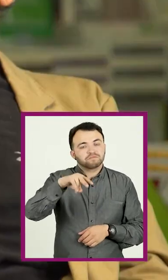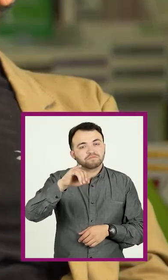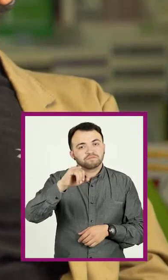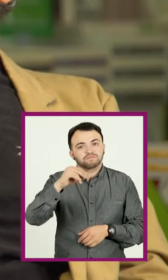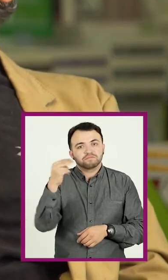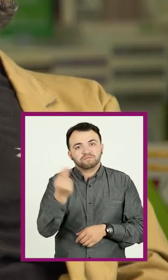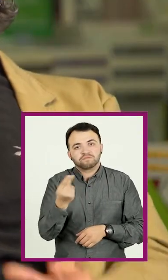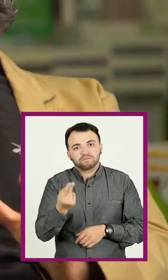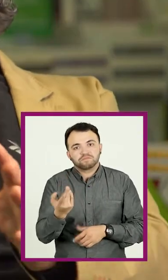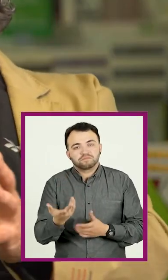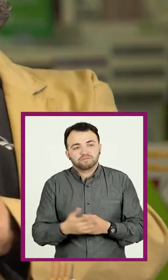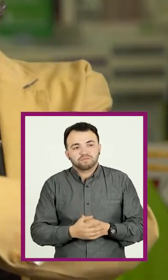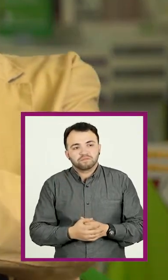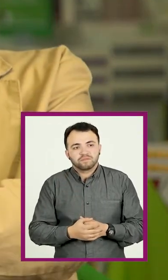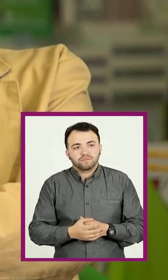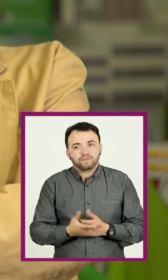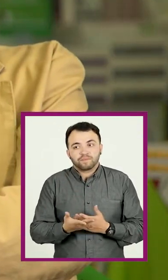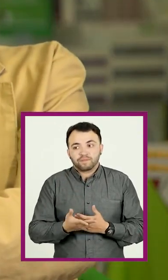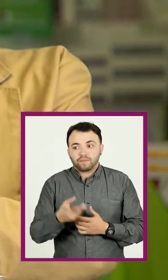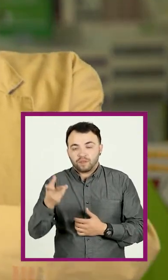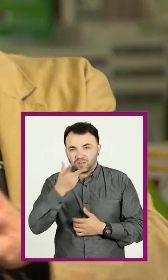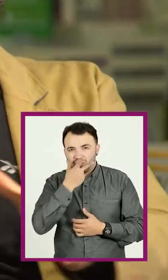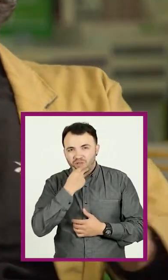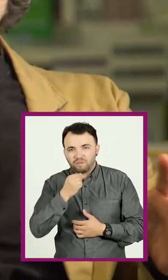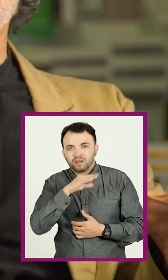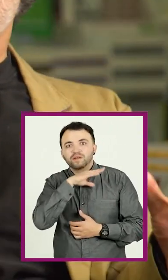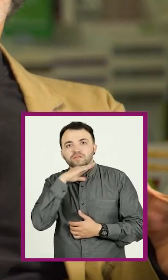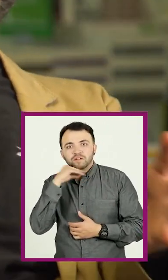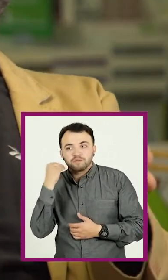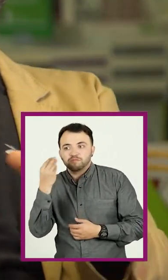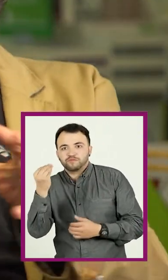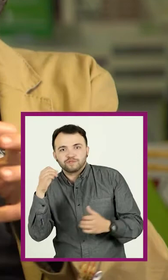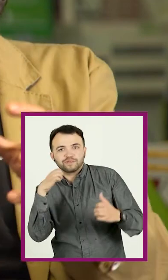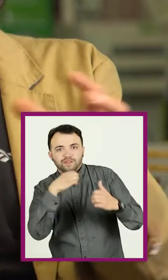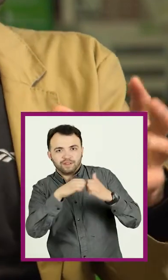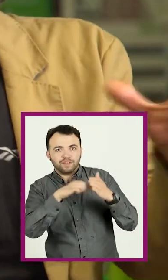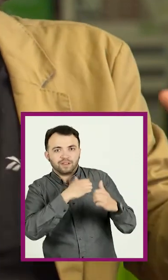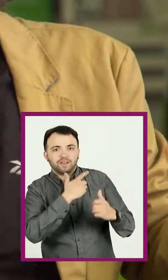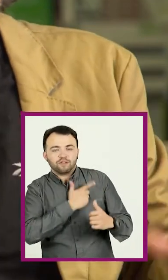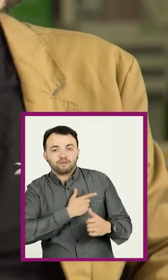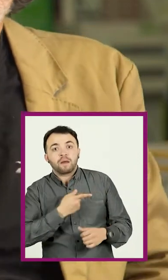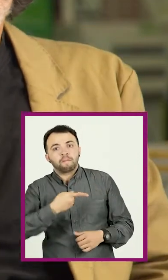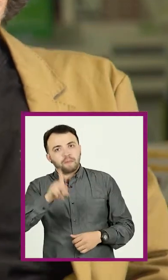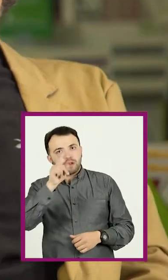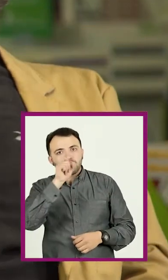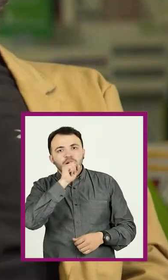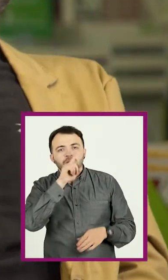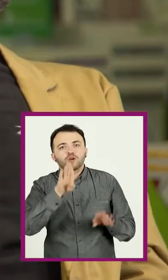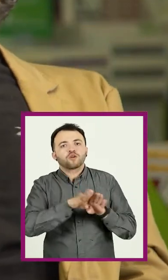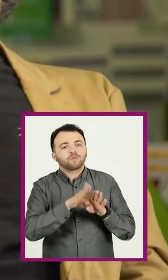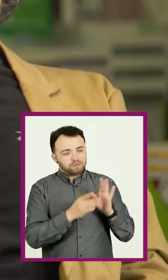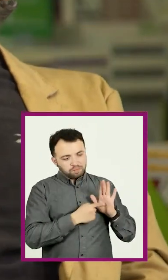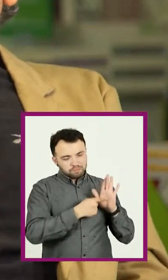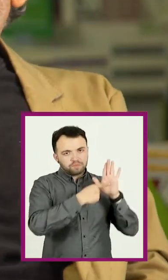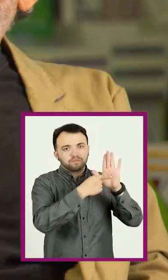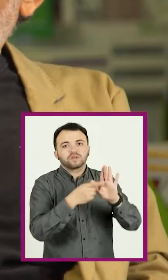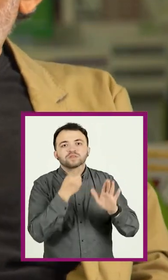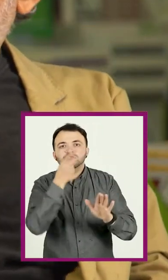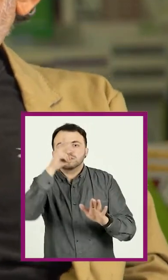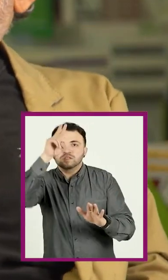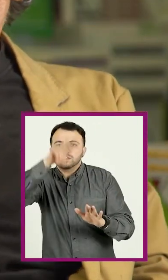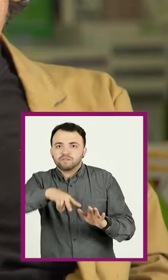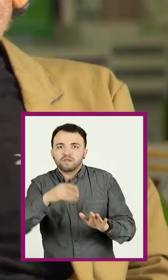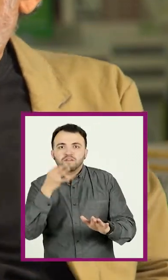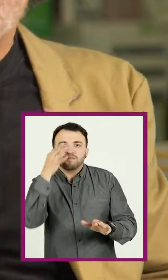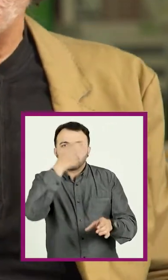¿no? Entonces Nietzsche es un gran confrontador, pero también un gran propositor, aunque quizá, bueno, pues todo sea discutible también